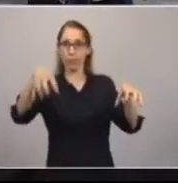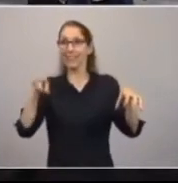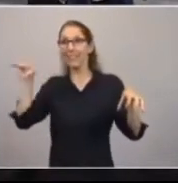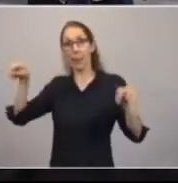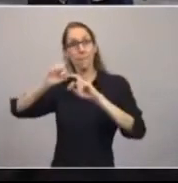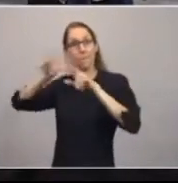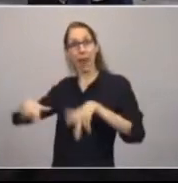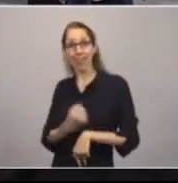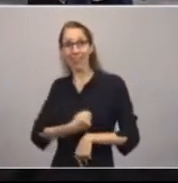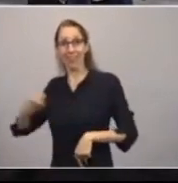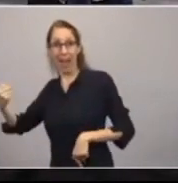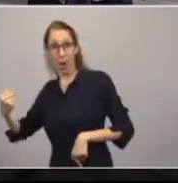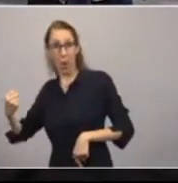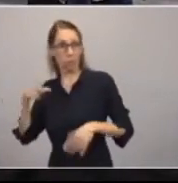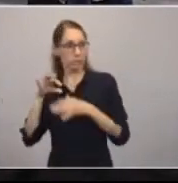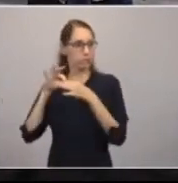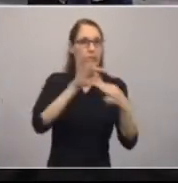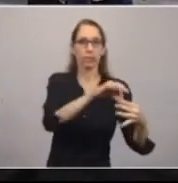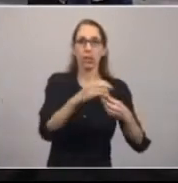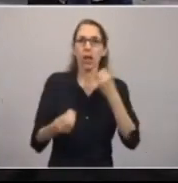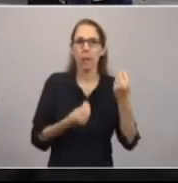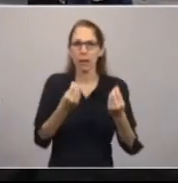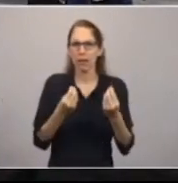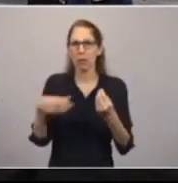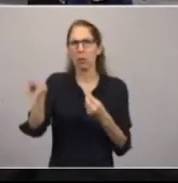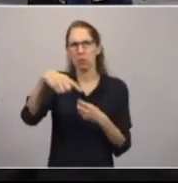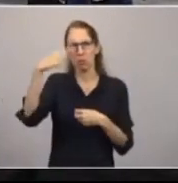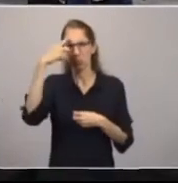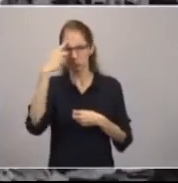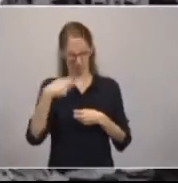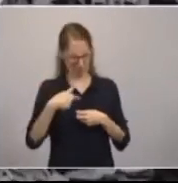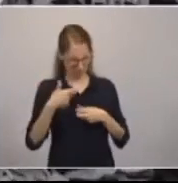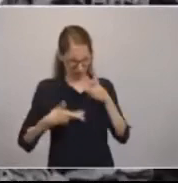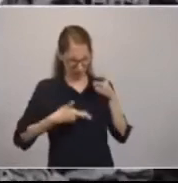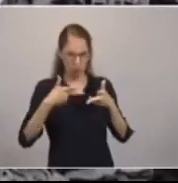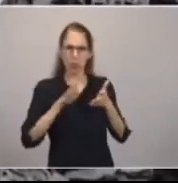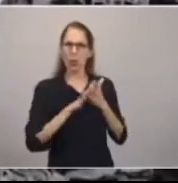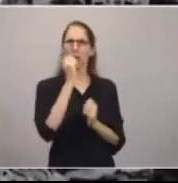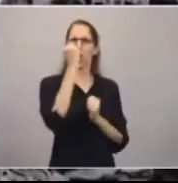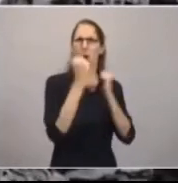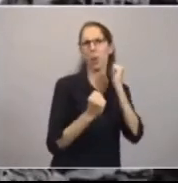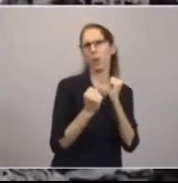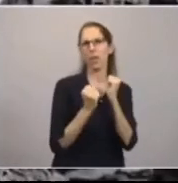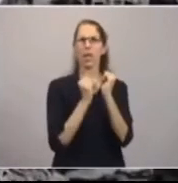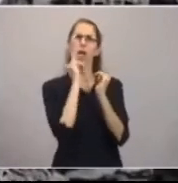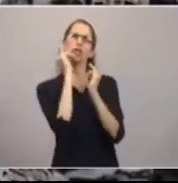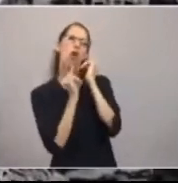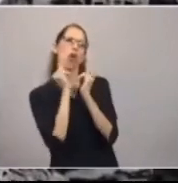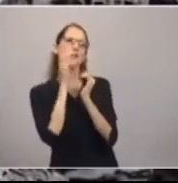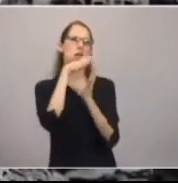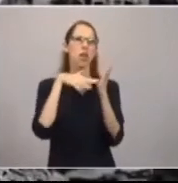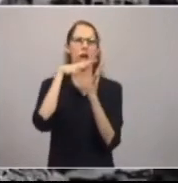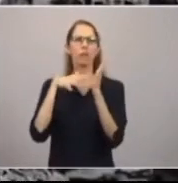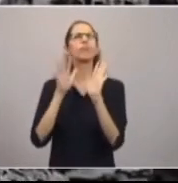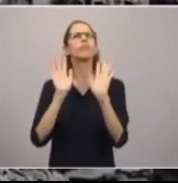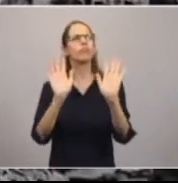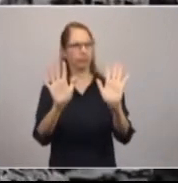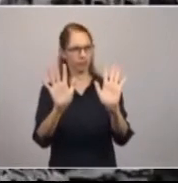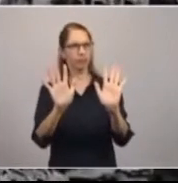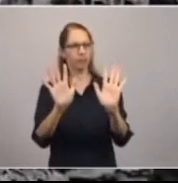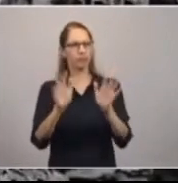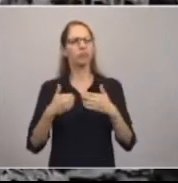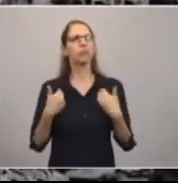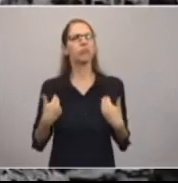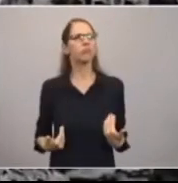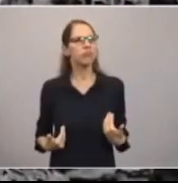¿Por qué te pones a hablar de teoría? No es así. Me toca la responsabilidad de ser gobernador de la provincia de Buenos